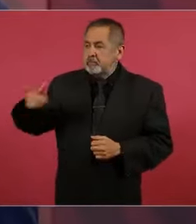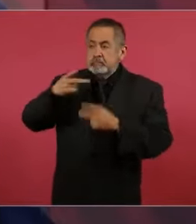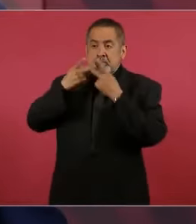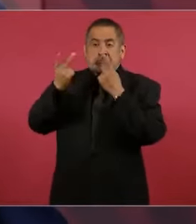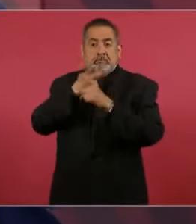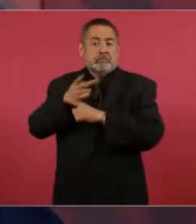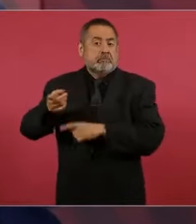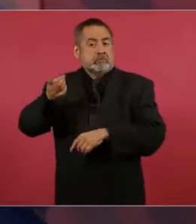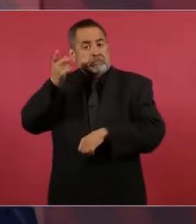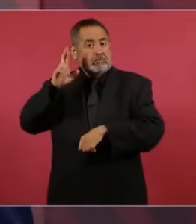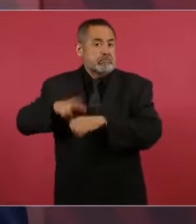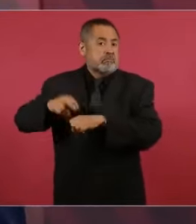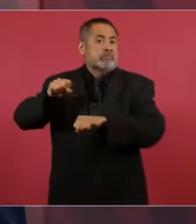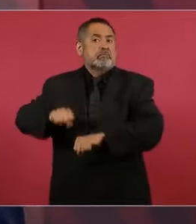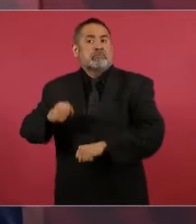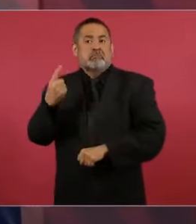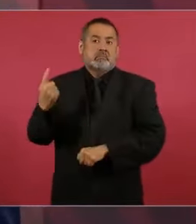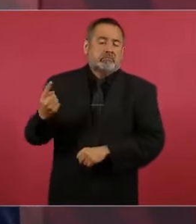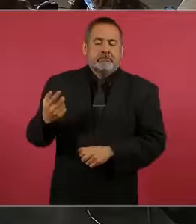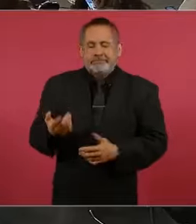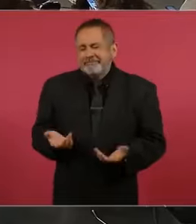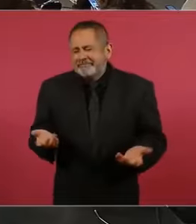demagogos,